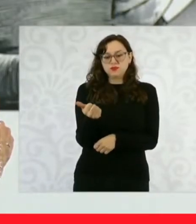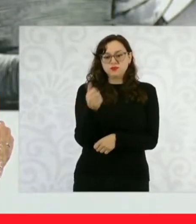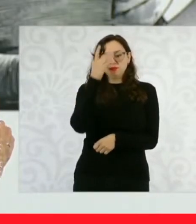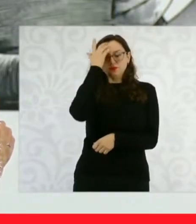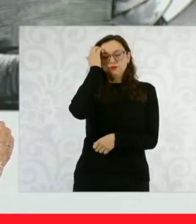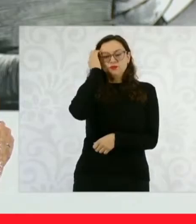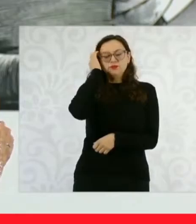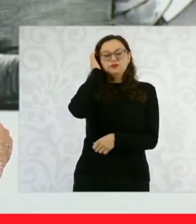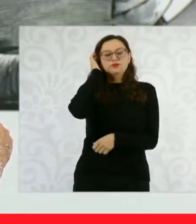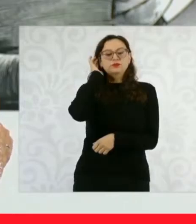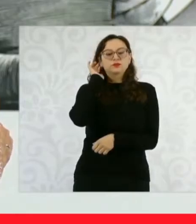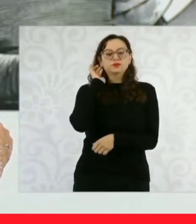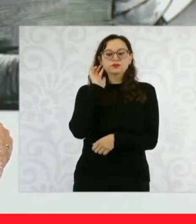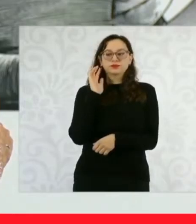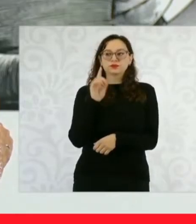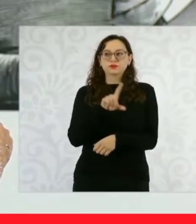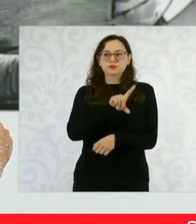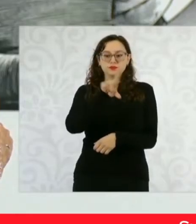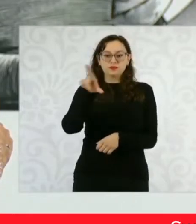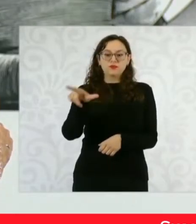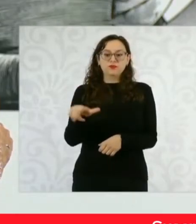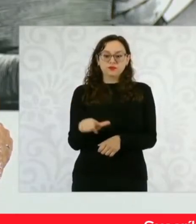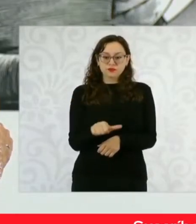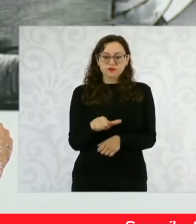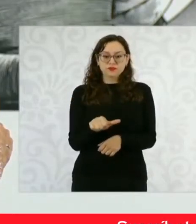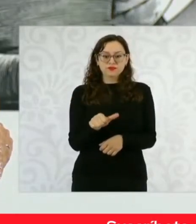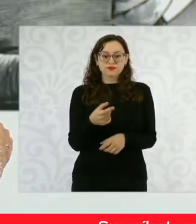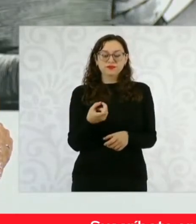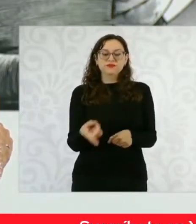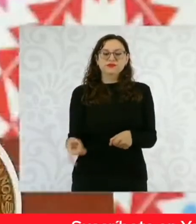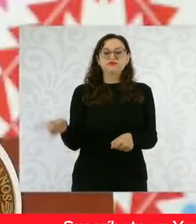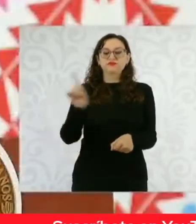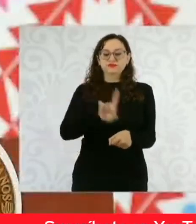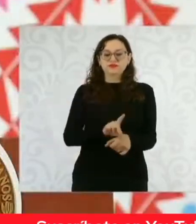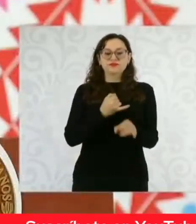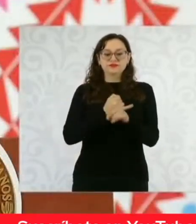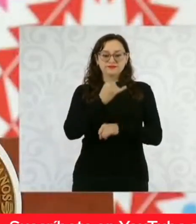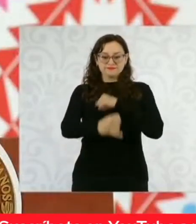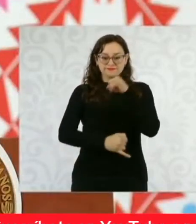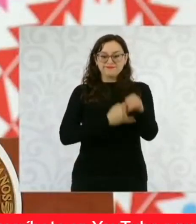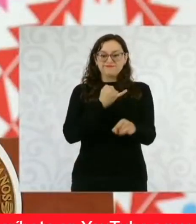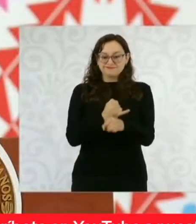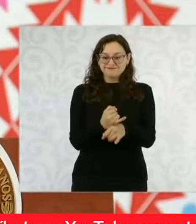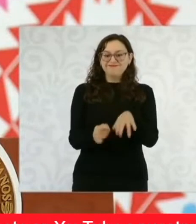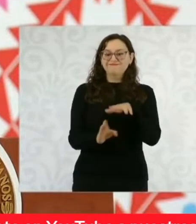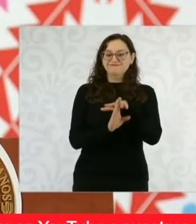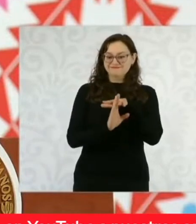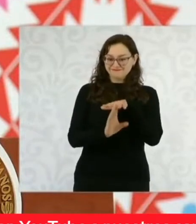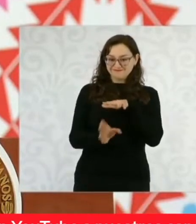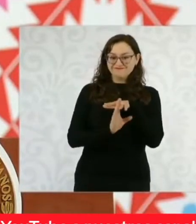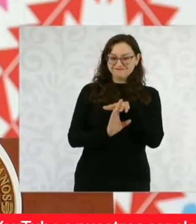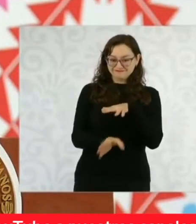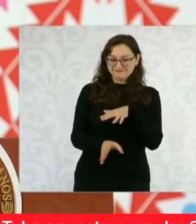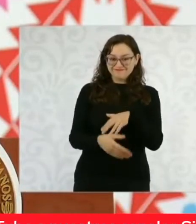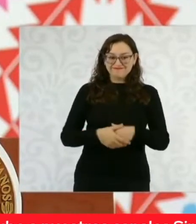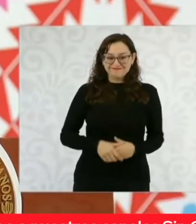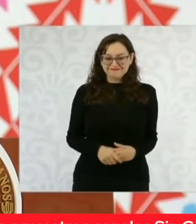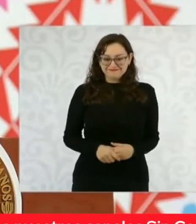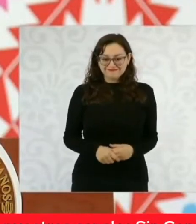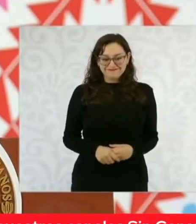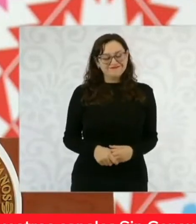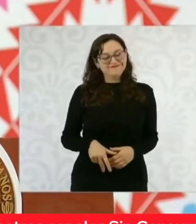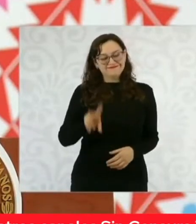Y después vamos a hablar del Día Internacional del Migrante. Y ahí es donde les tenemos